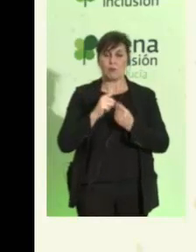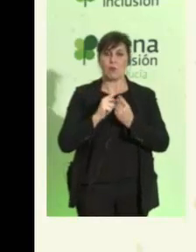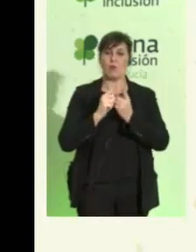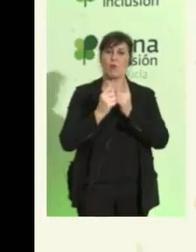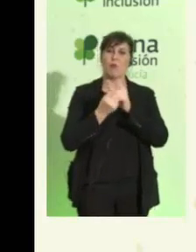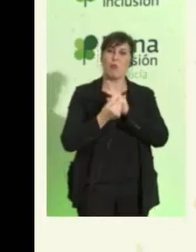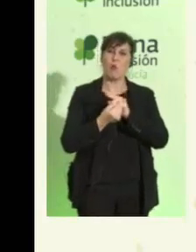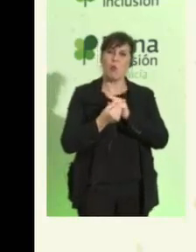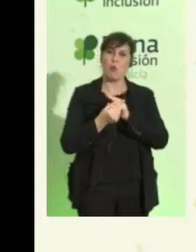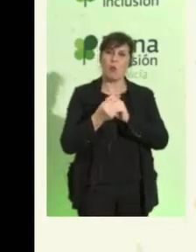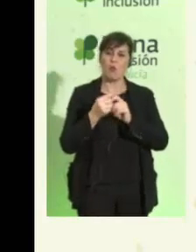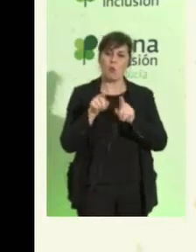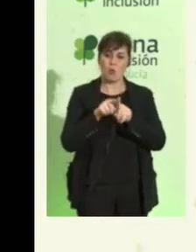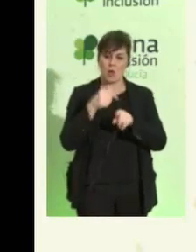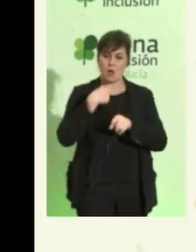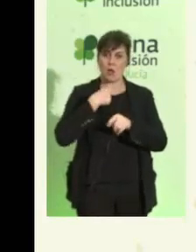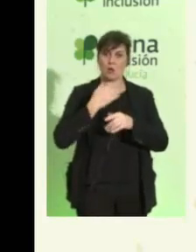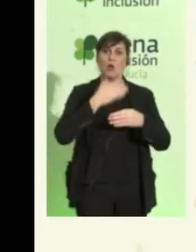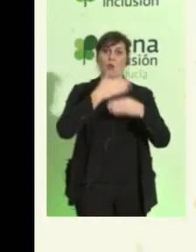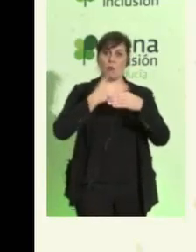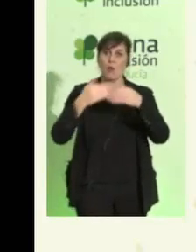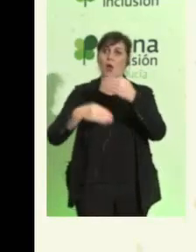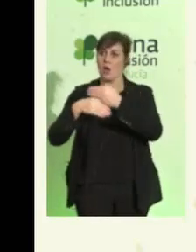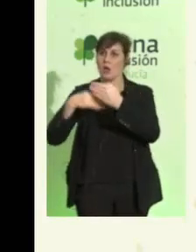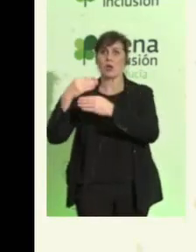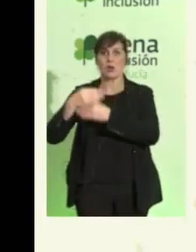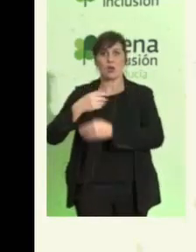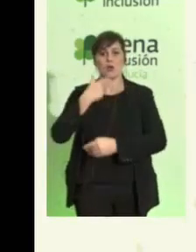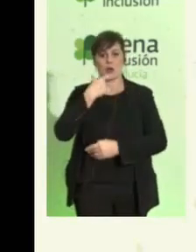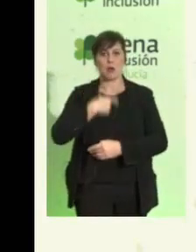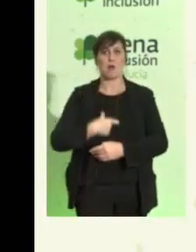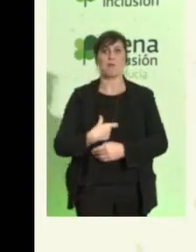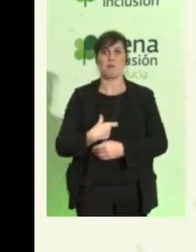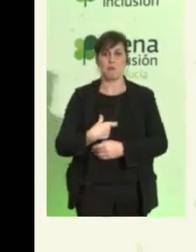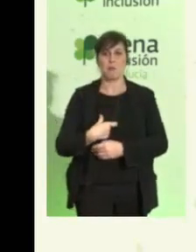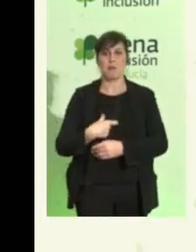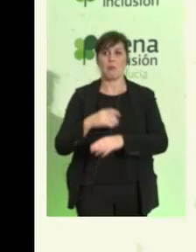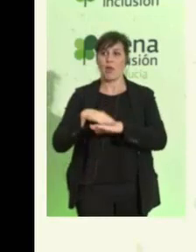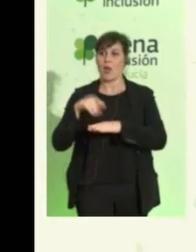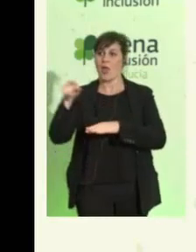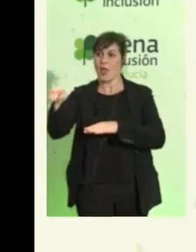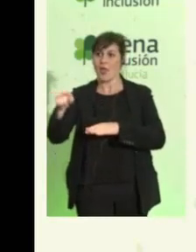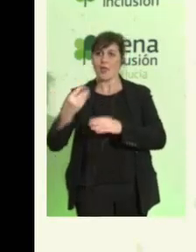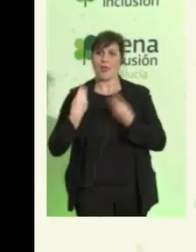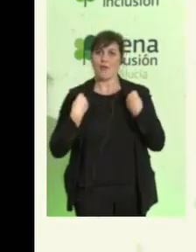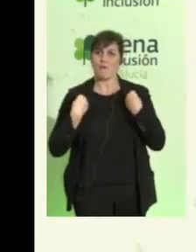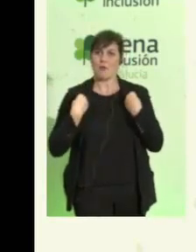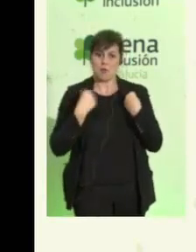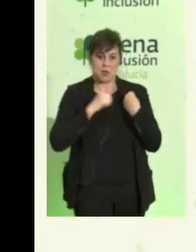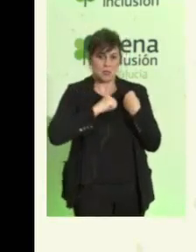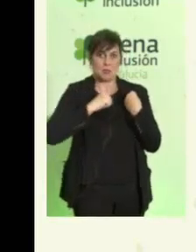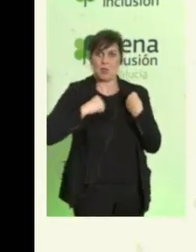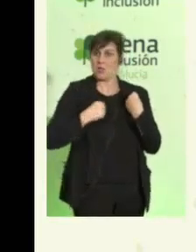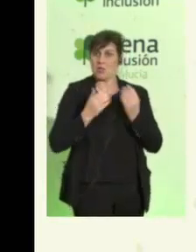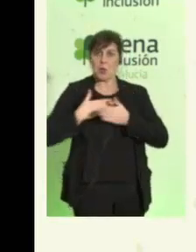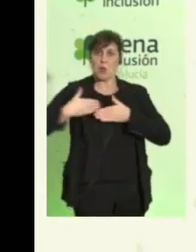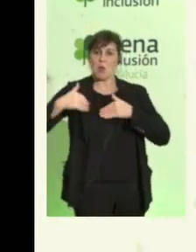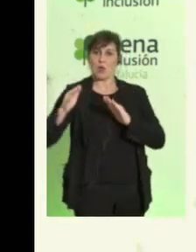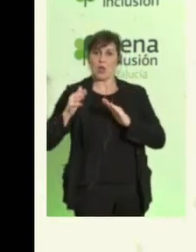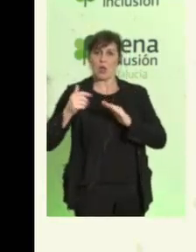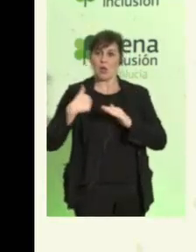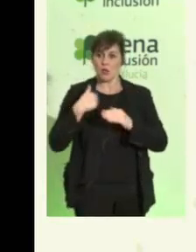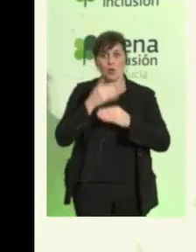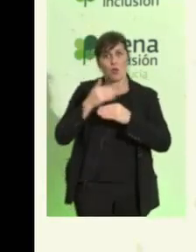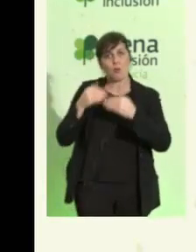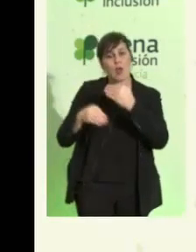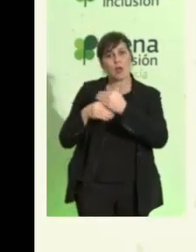persona con discapacidad para la que estaba trabajaba, para que pudiese vivir ella la vida que ella quería. Nosotros